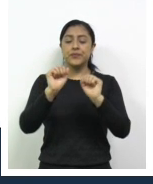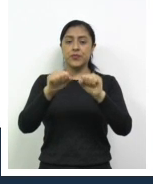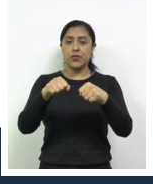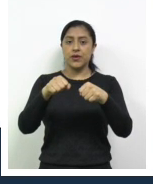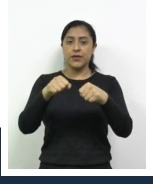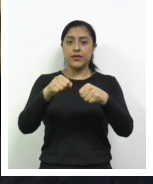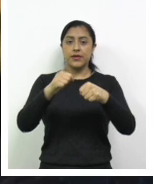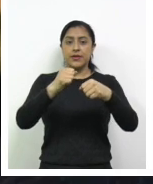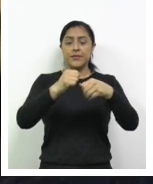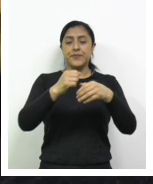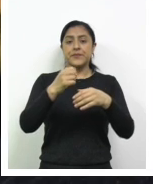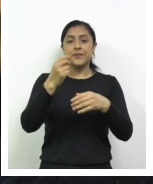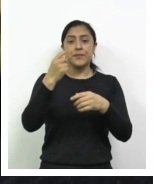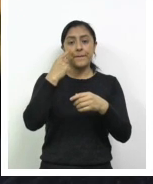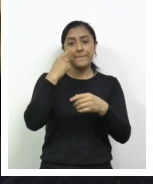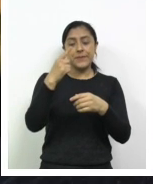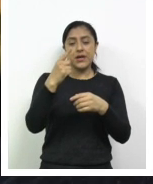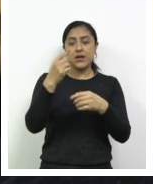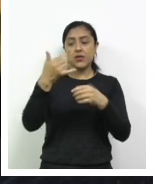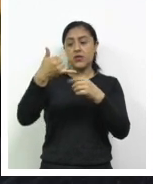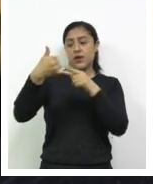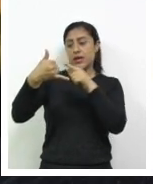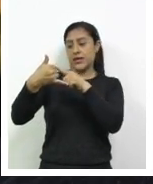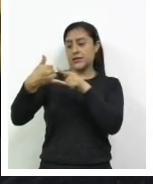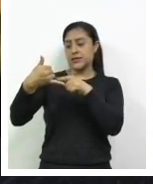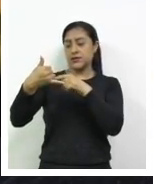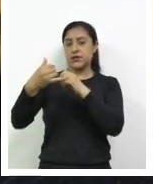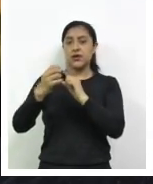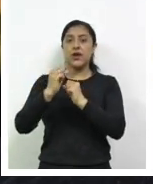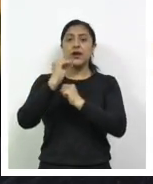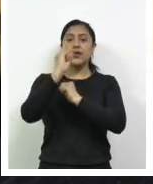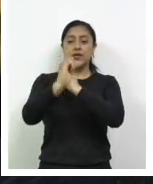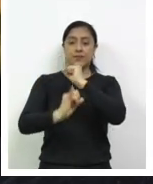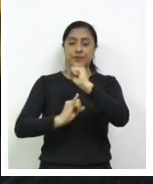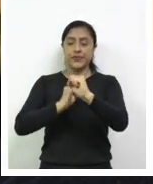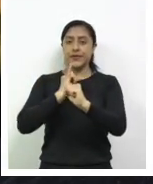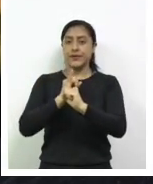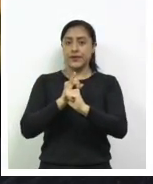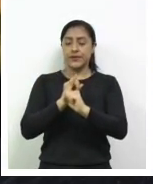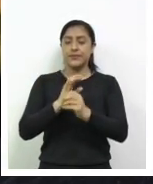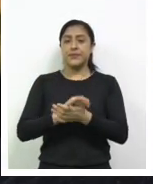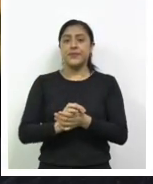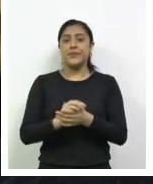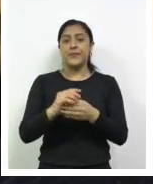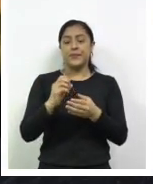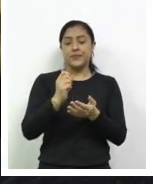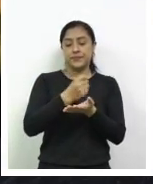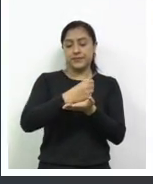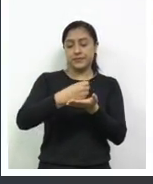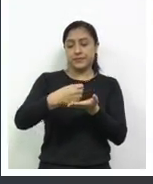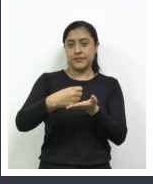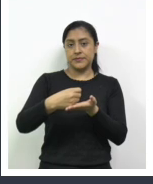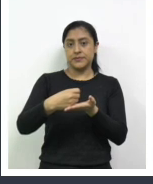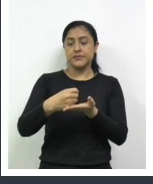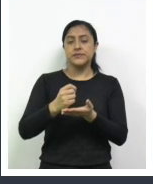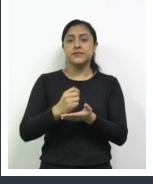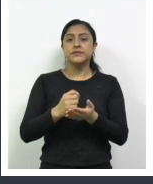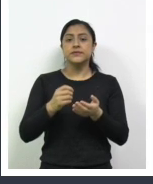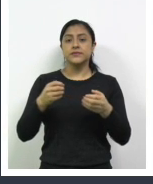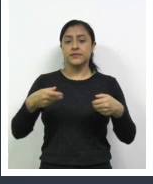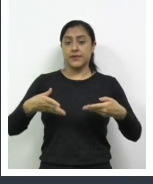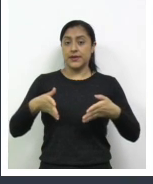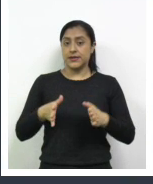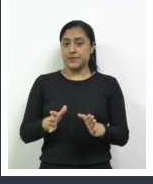incluso desde un teléfono celular con acceso a internet para comprobar su validez los certificados que se pueden obtener